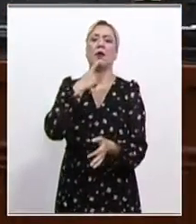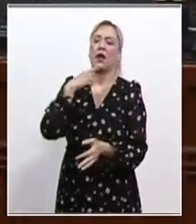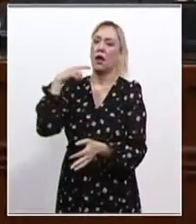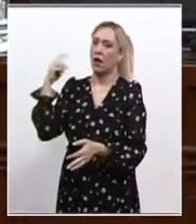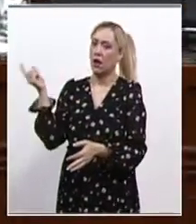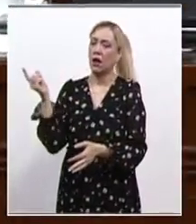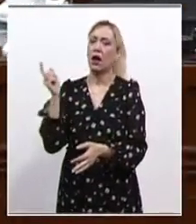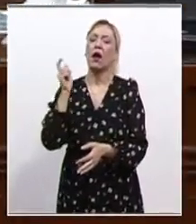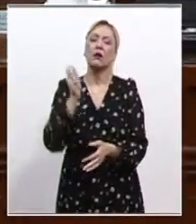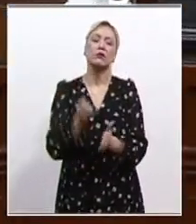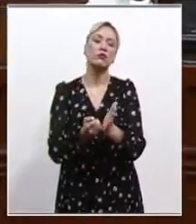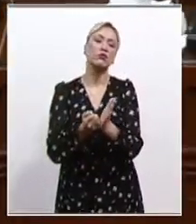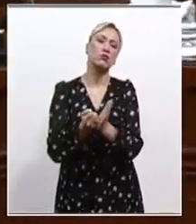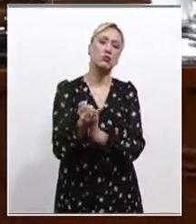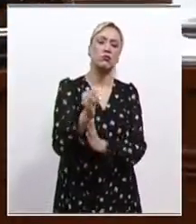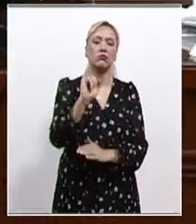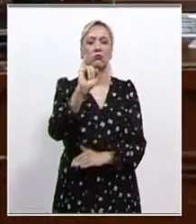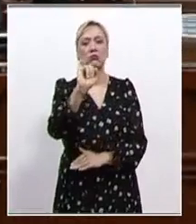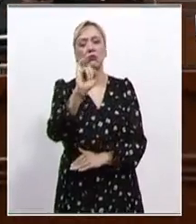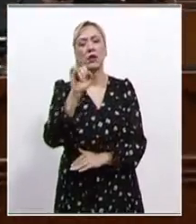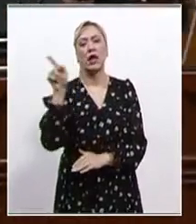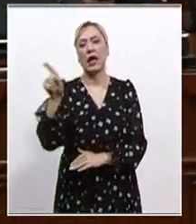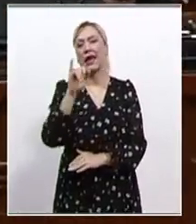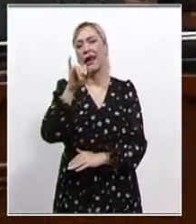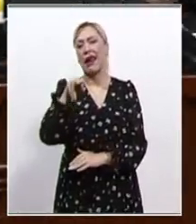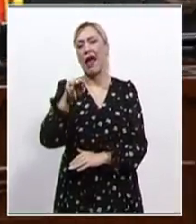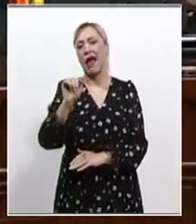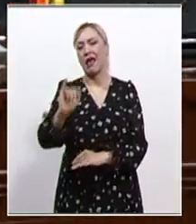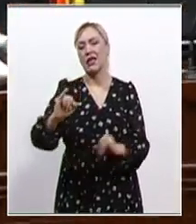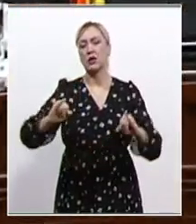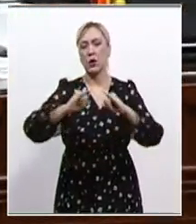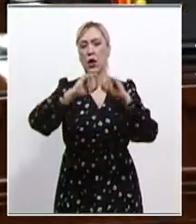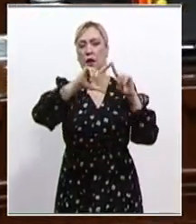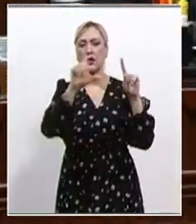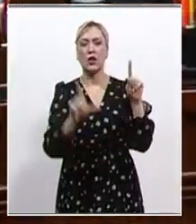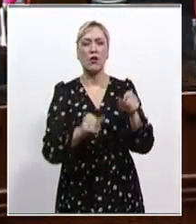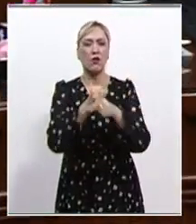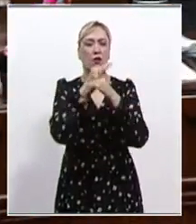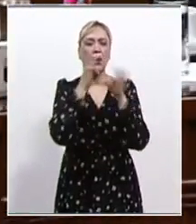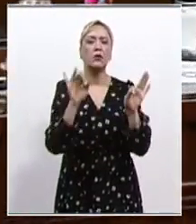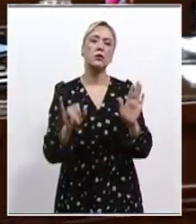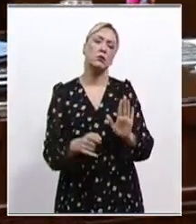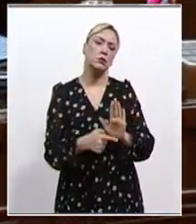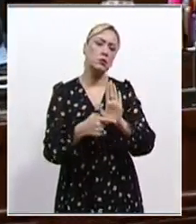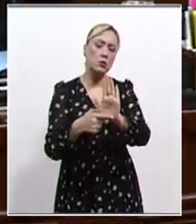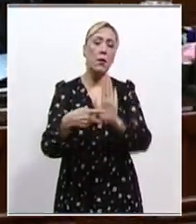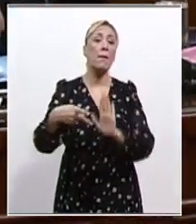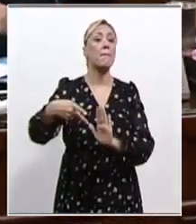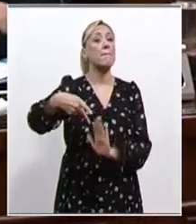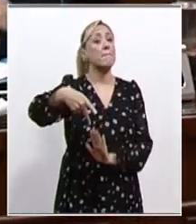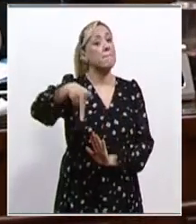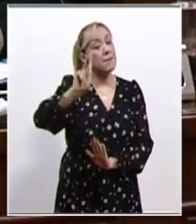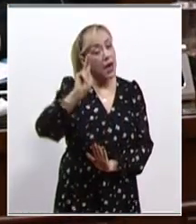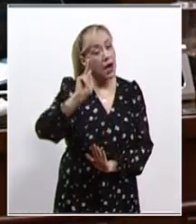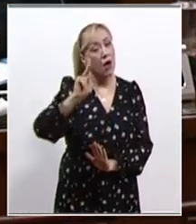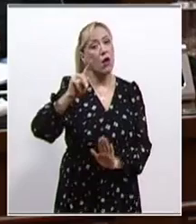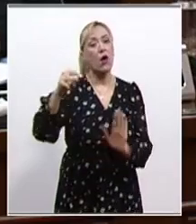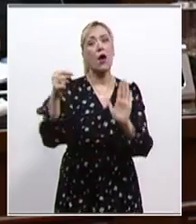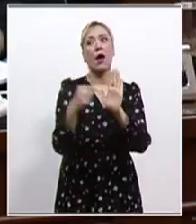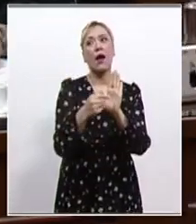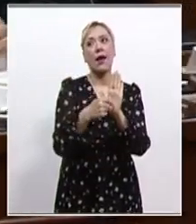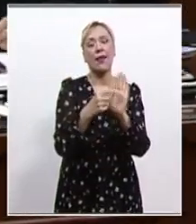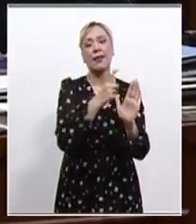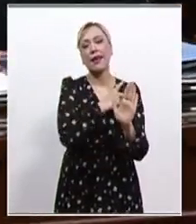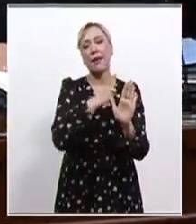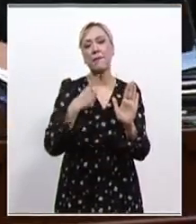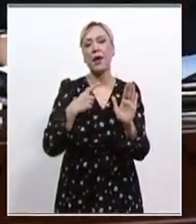la decisión del INAI de entregar estas versiones, pero que estas versiones deben ser en